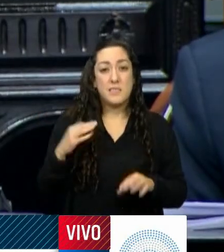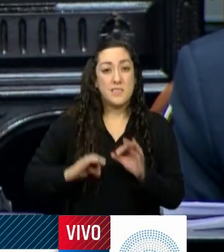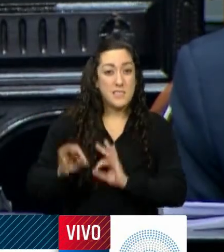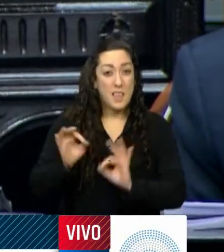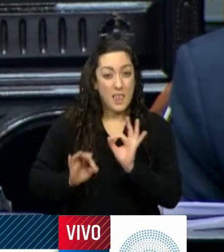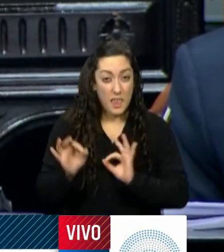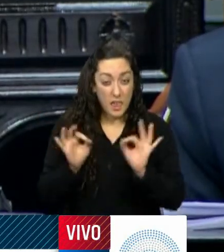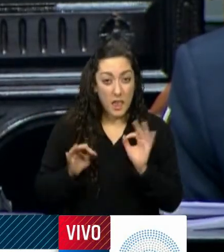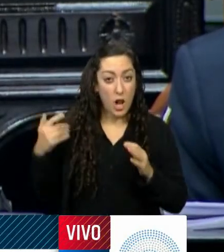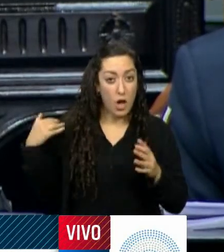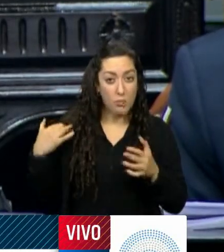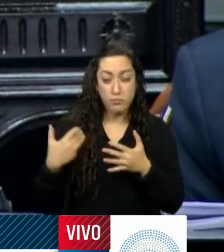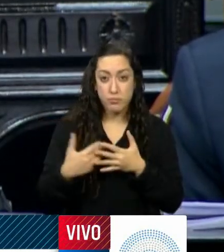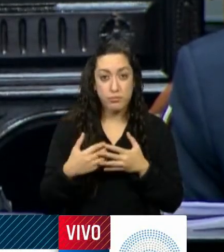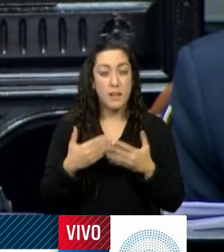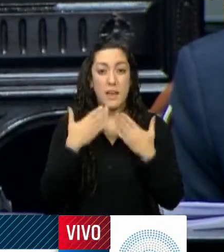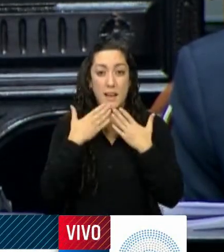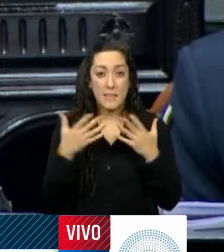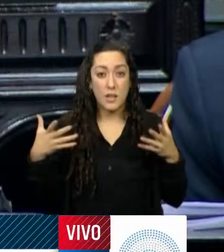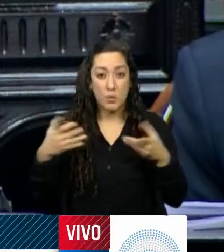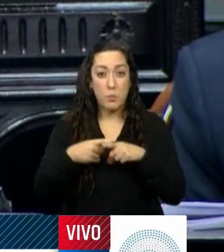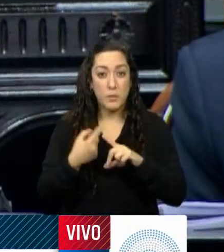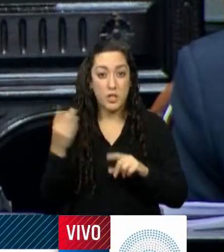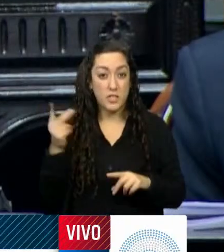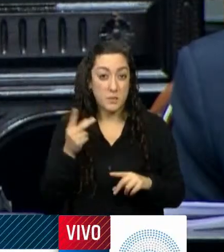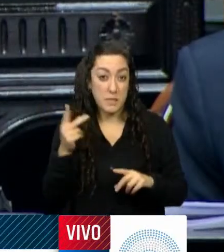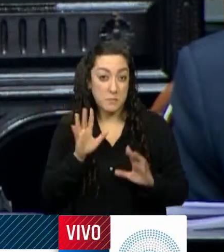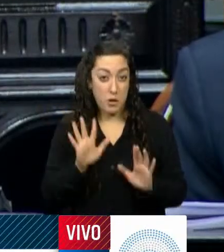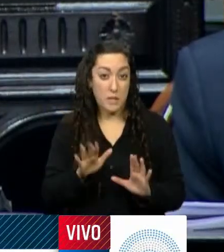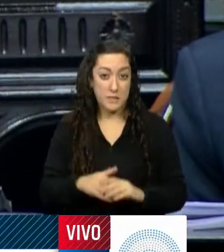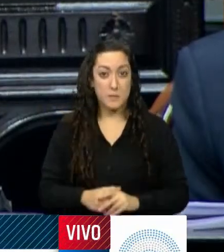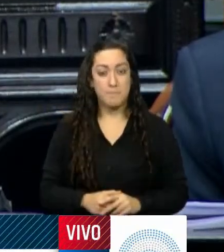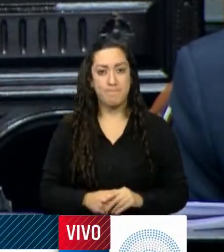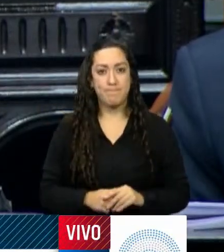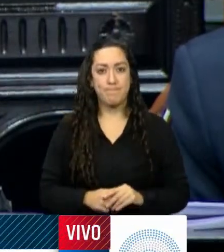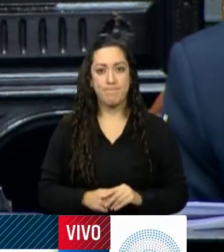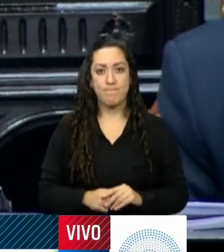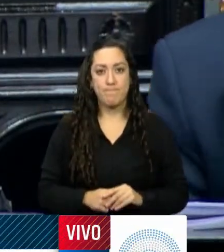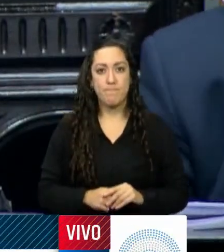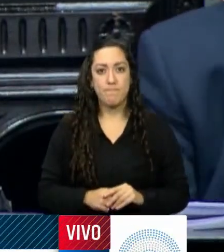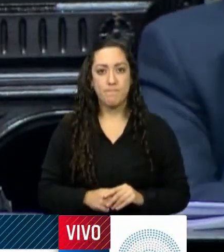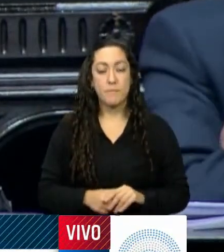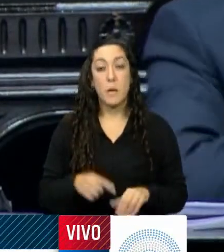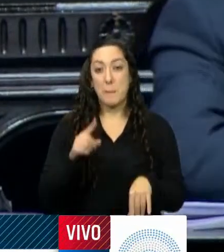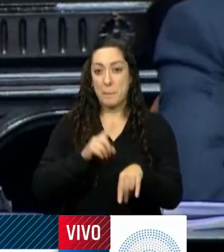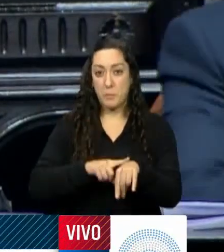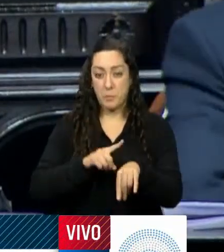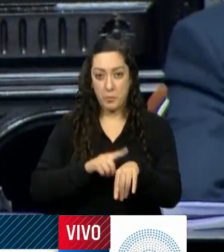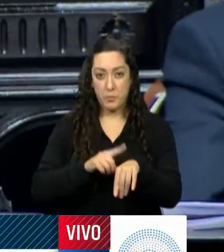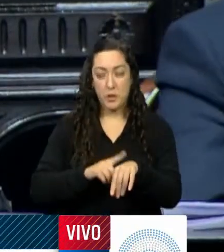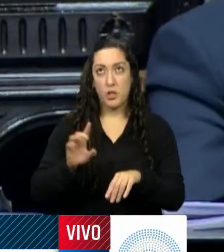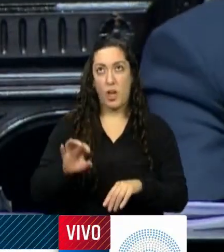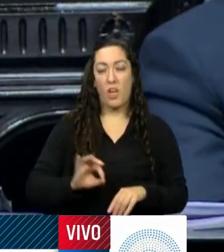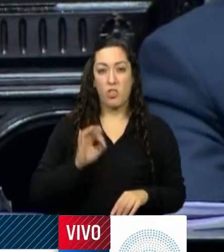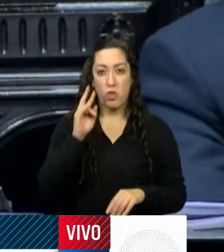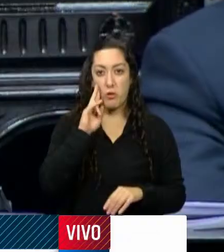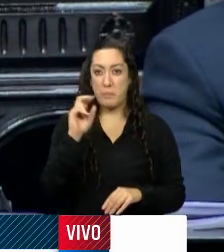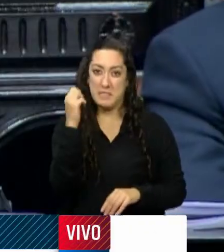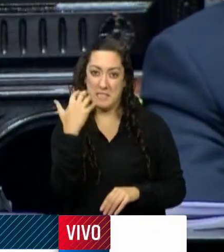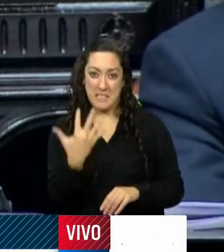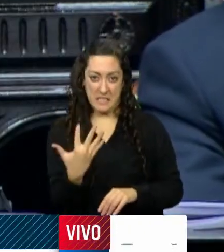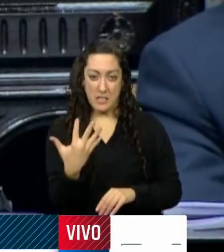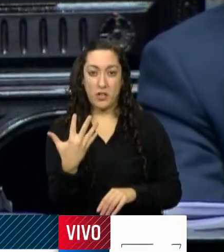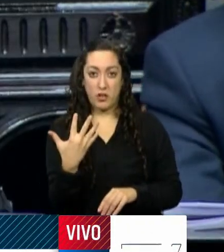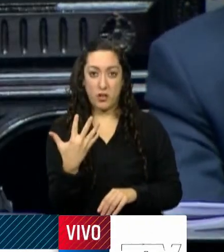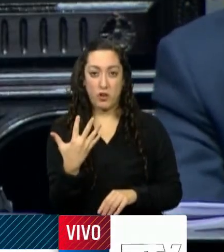siglo, gracias al kirchnerismo. Puntualmente, cuando se decidió allá por el año